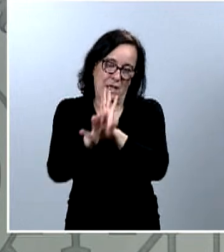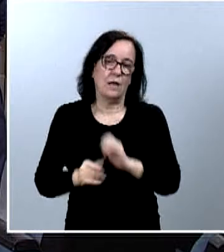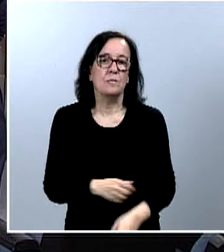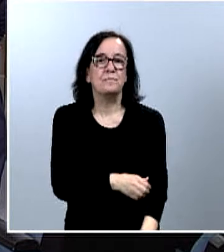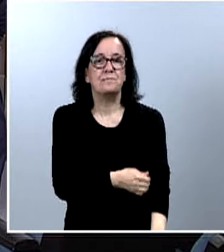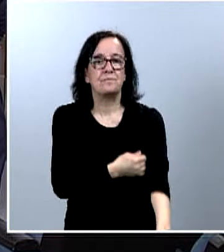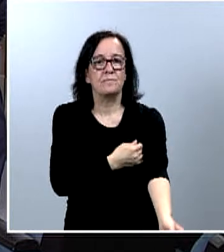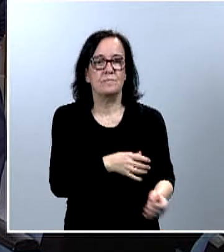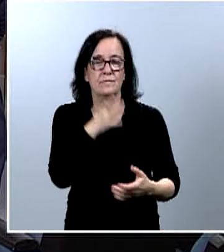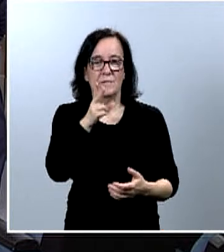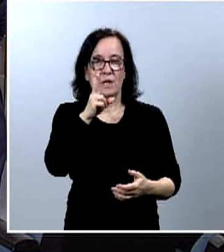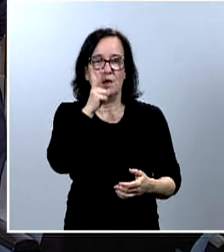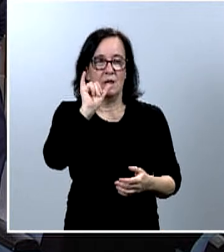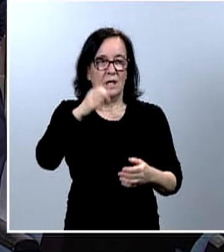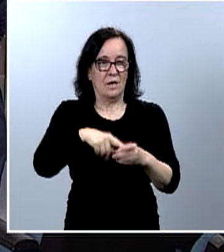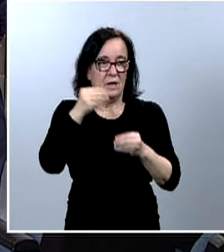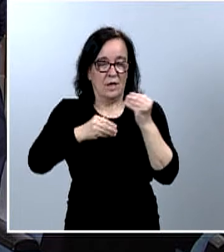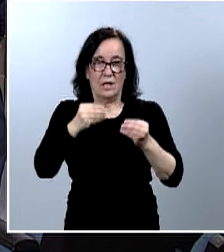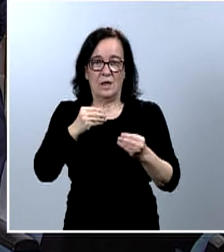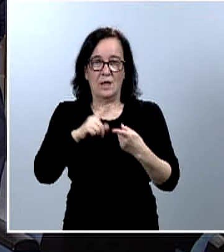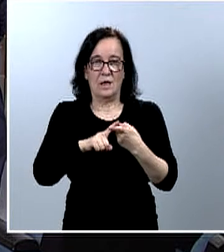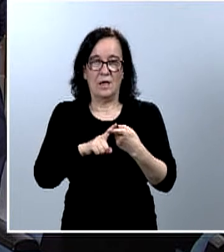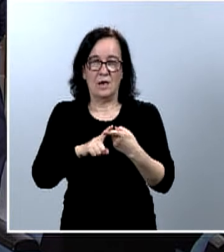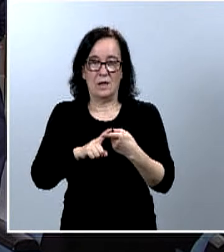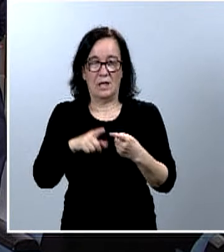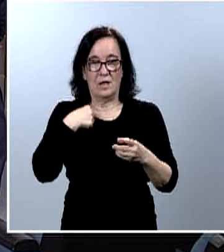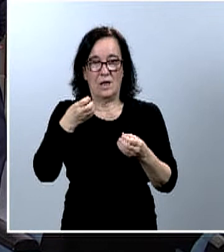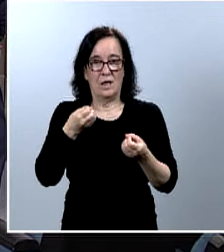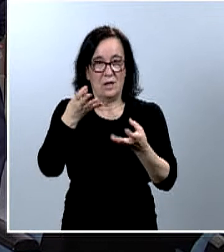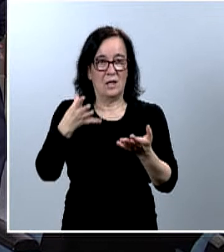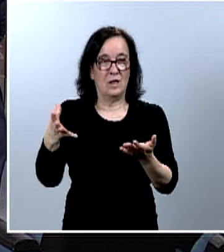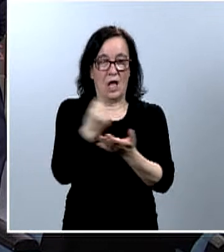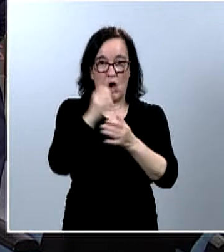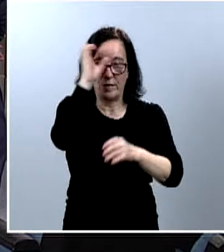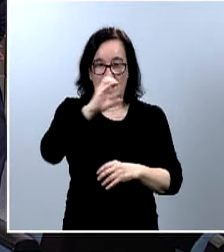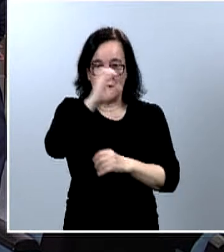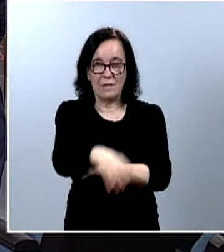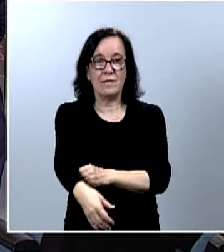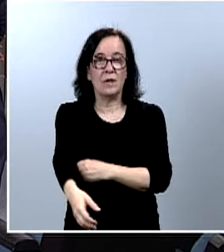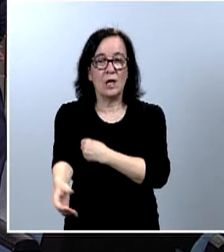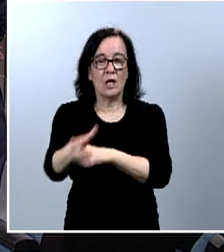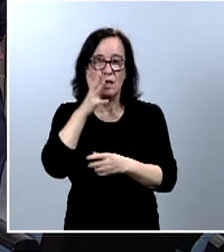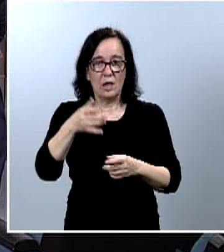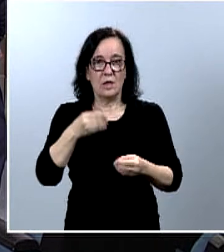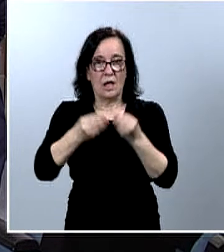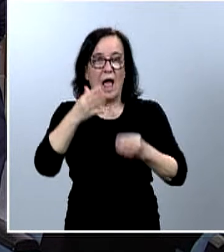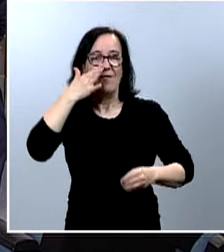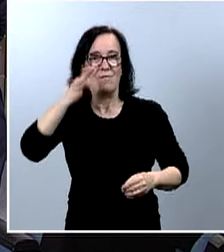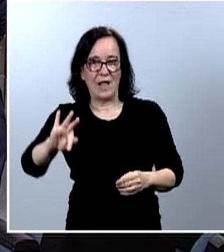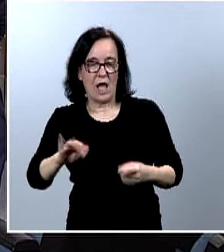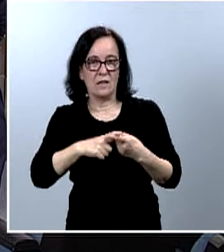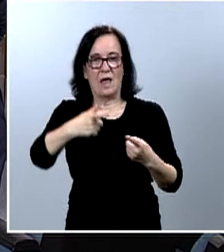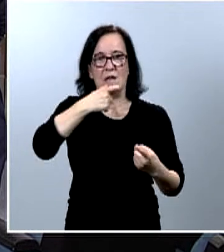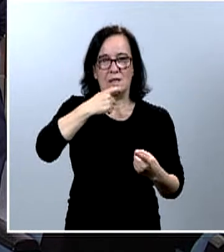Hispanidad le pregunta al GEMAD, posiblemente también debamos trasladarlo a los científicos. Tras las acusaciones de Francia e Inglaterra a